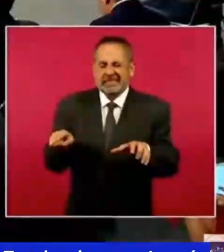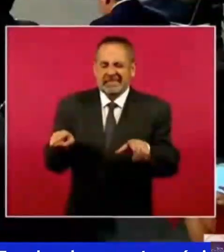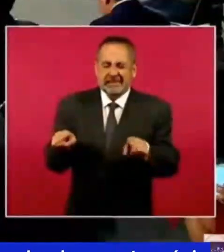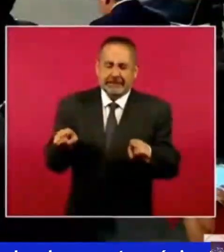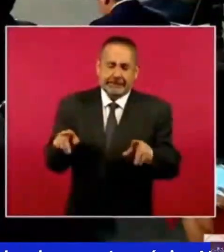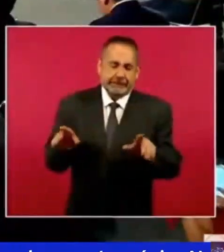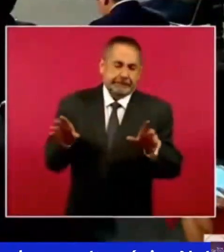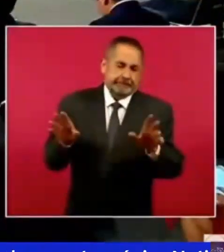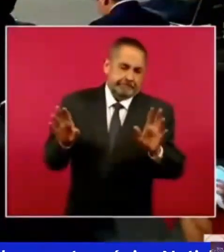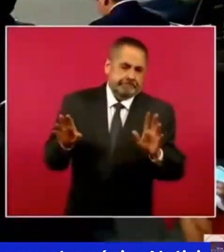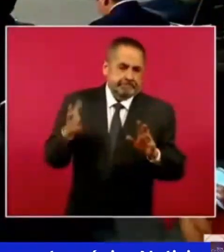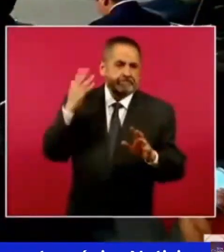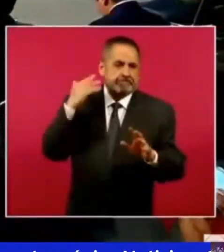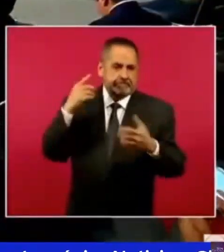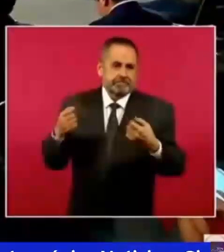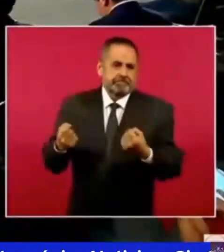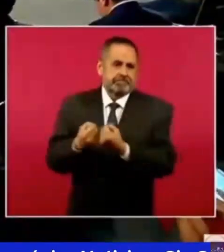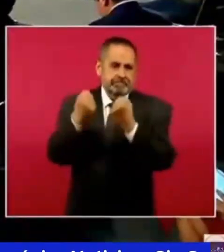que se produjo.